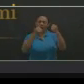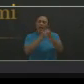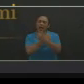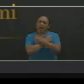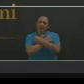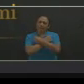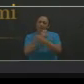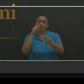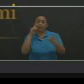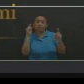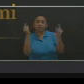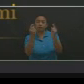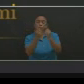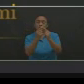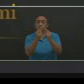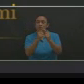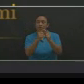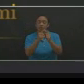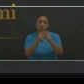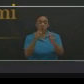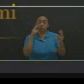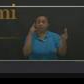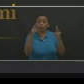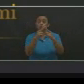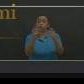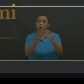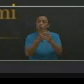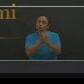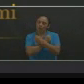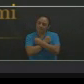va a encontrarse con su amado.